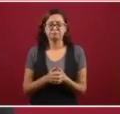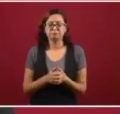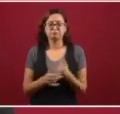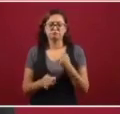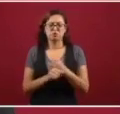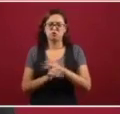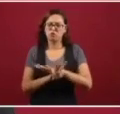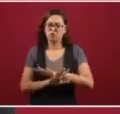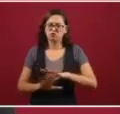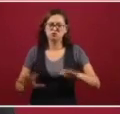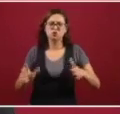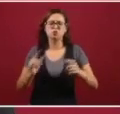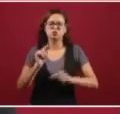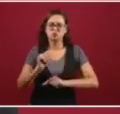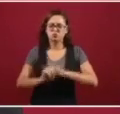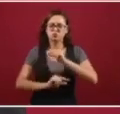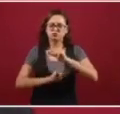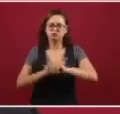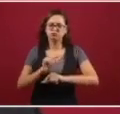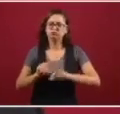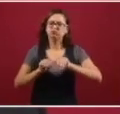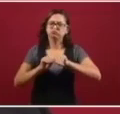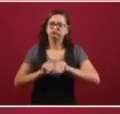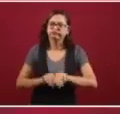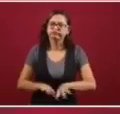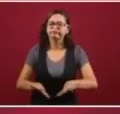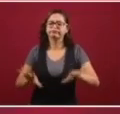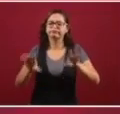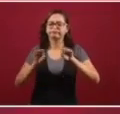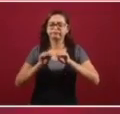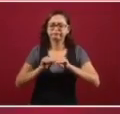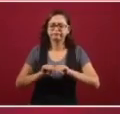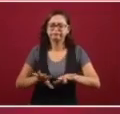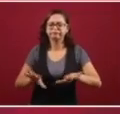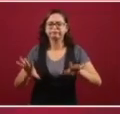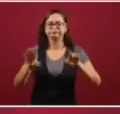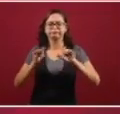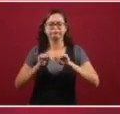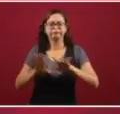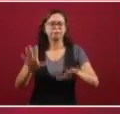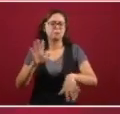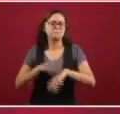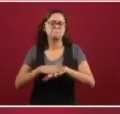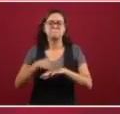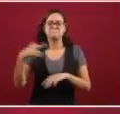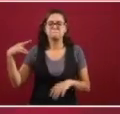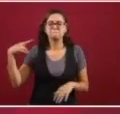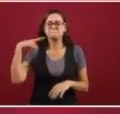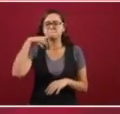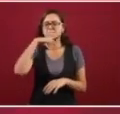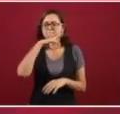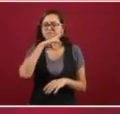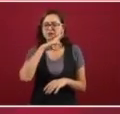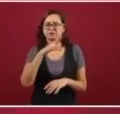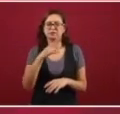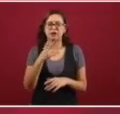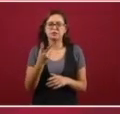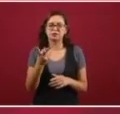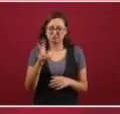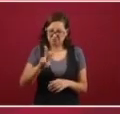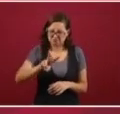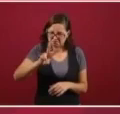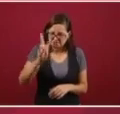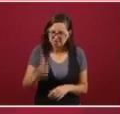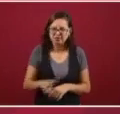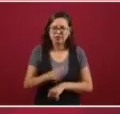fluye con más rapidez y es más apegada a la realidad, es